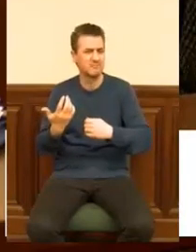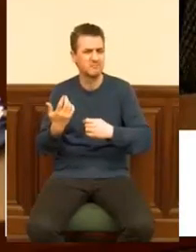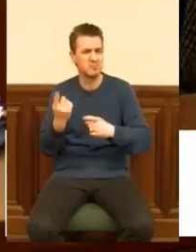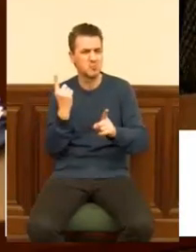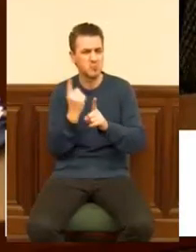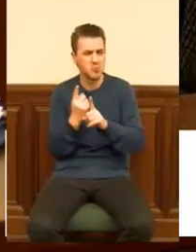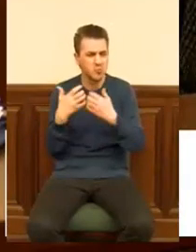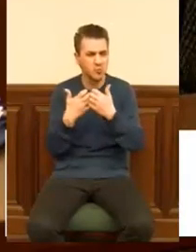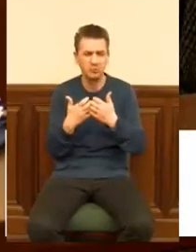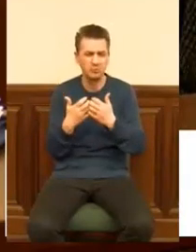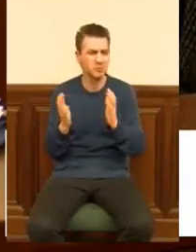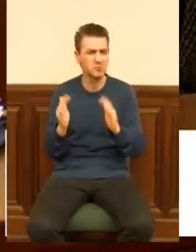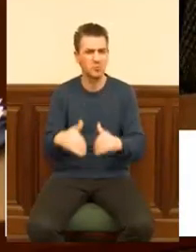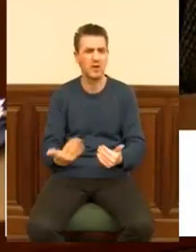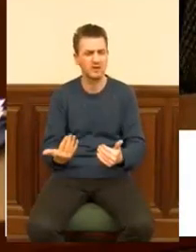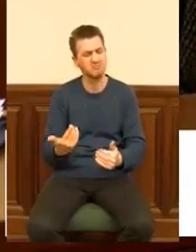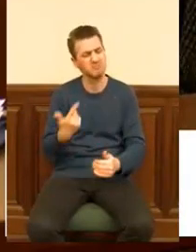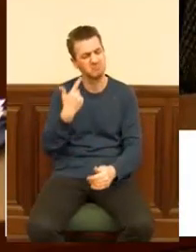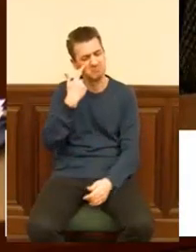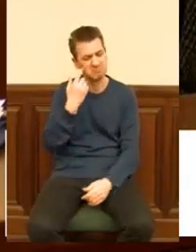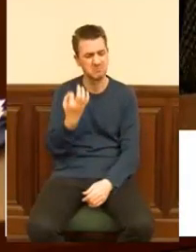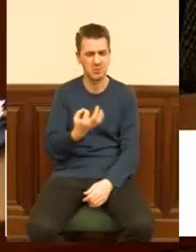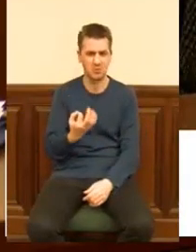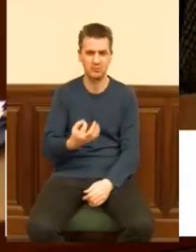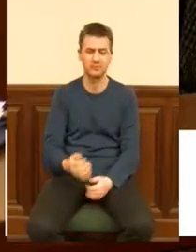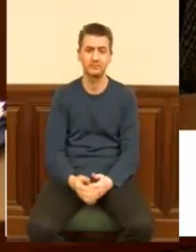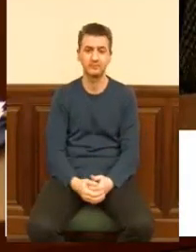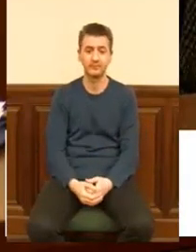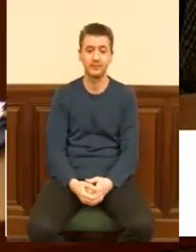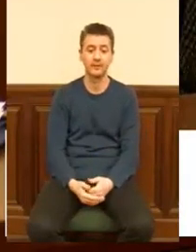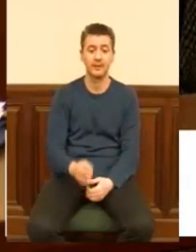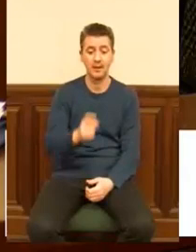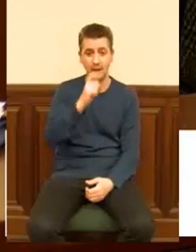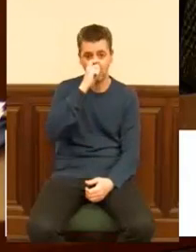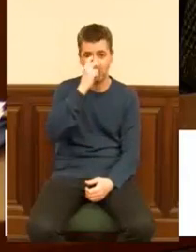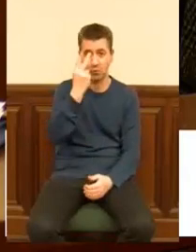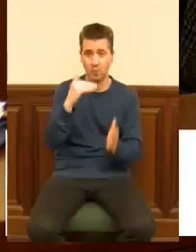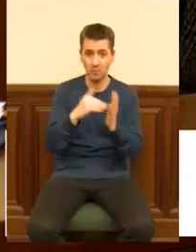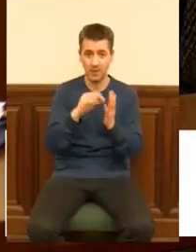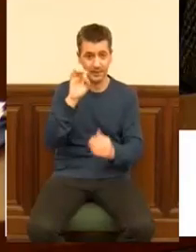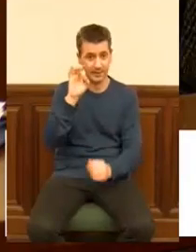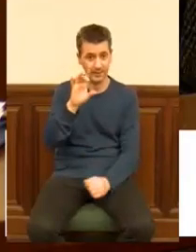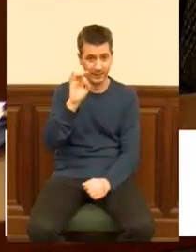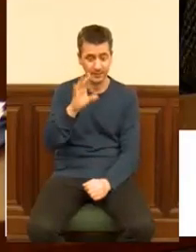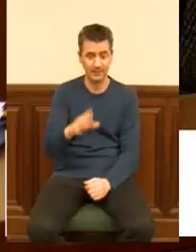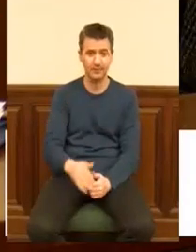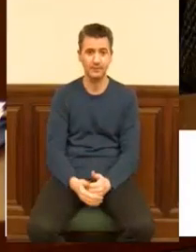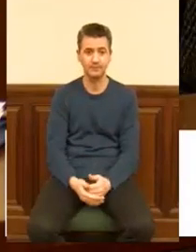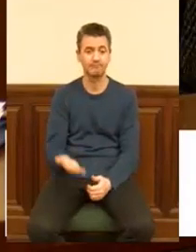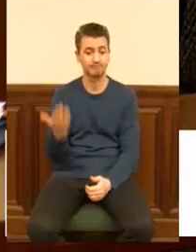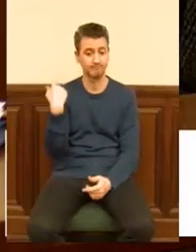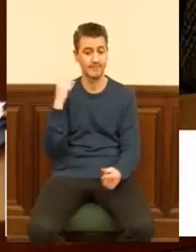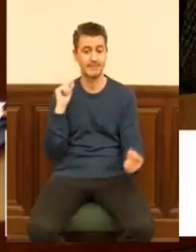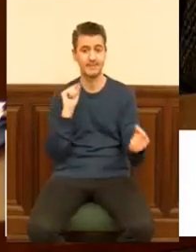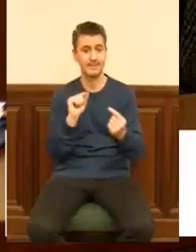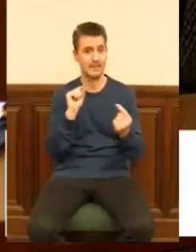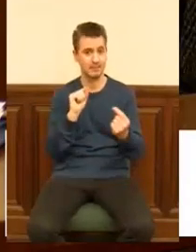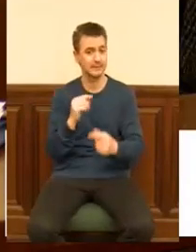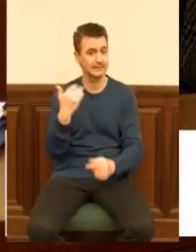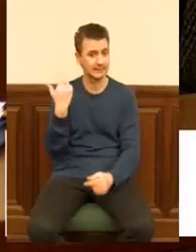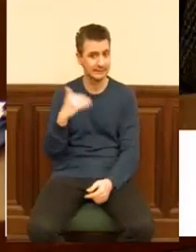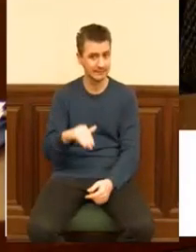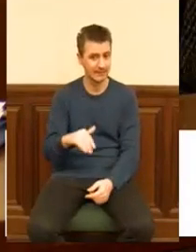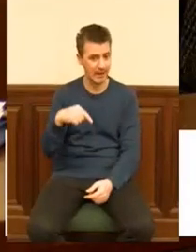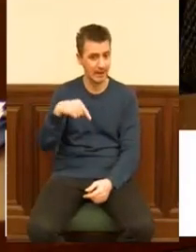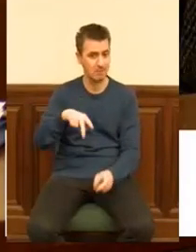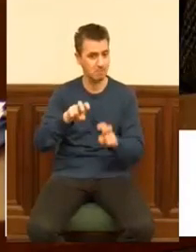es grave y es peligroso. Miren, en 2015, yo recuerdo, además tuvimos ese debate aquí,